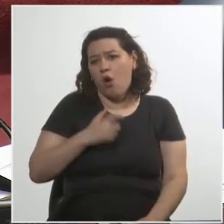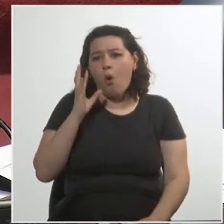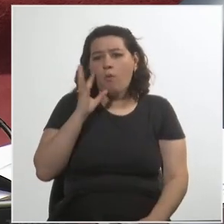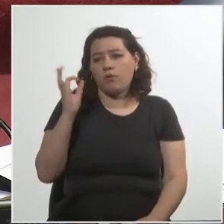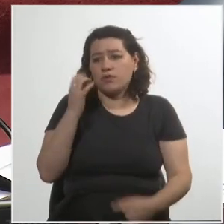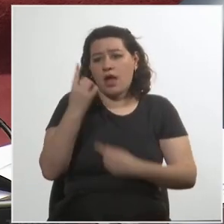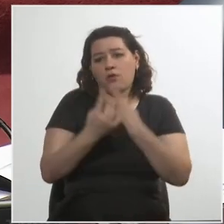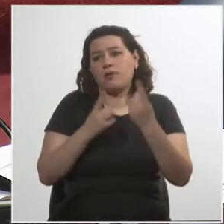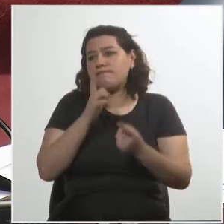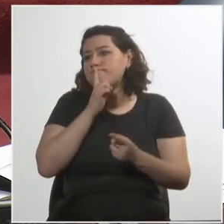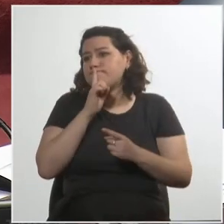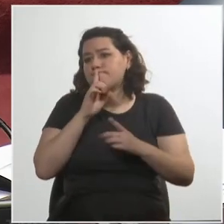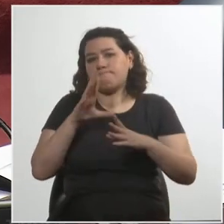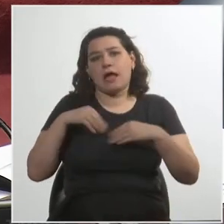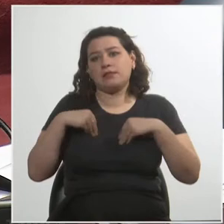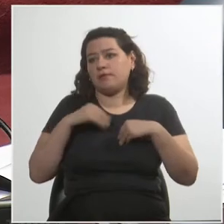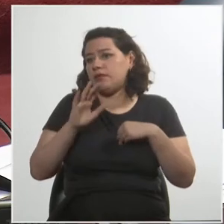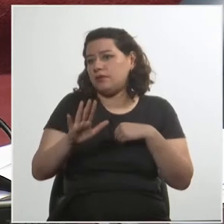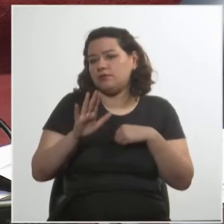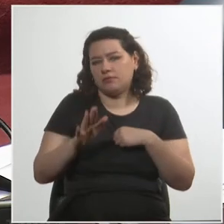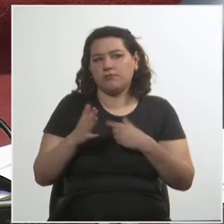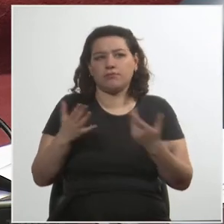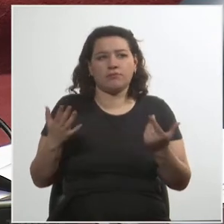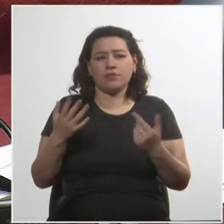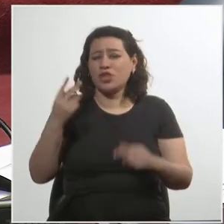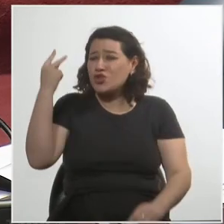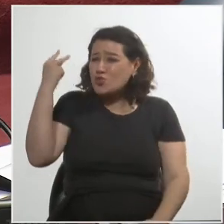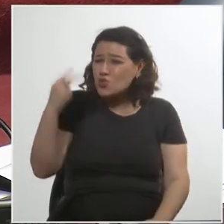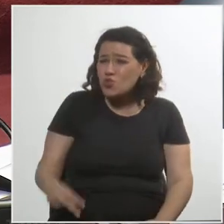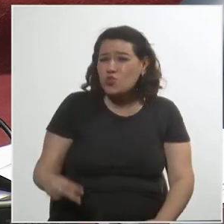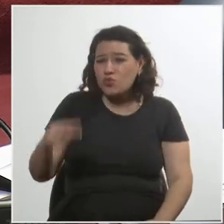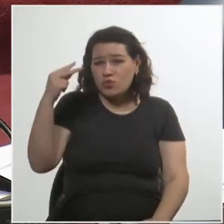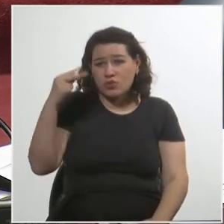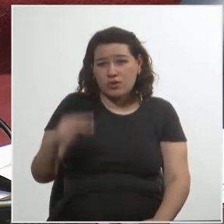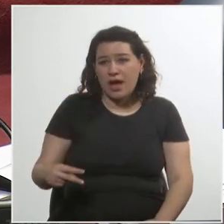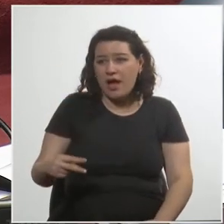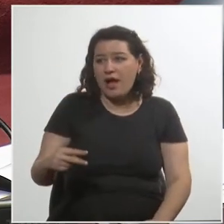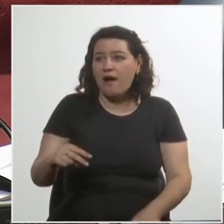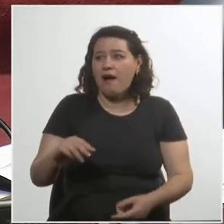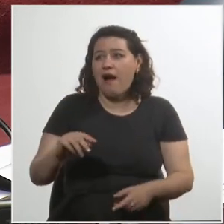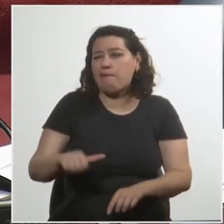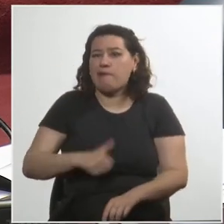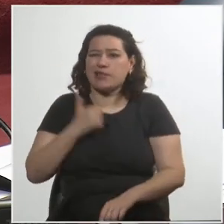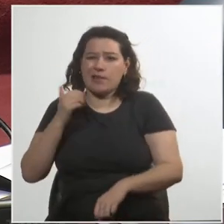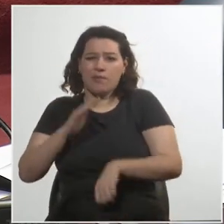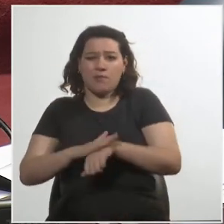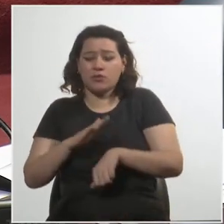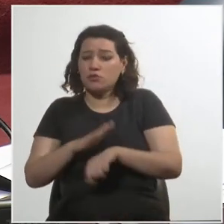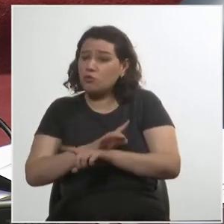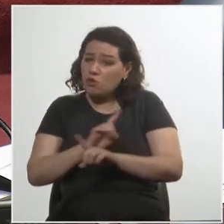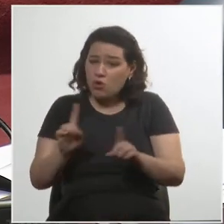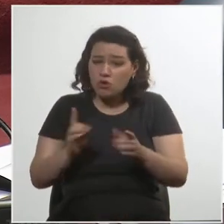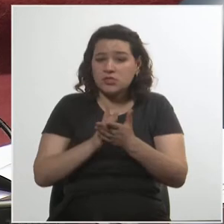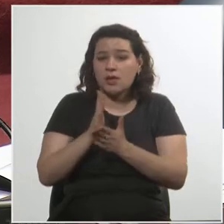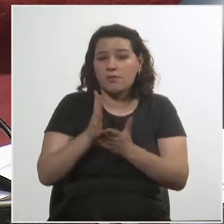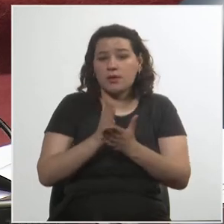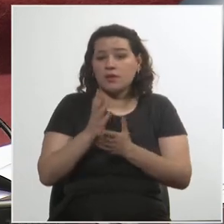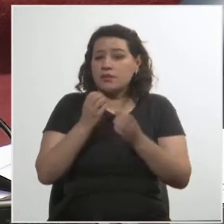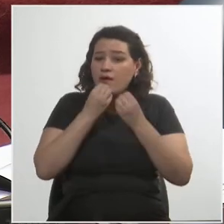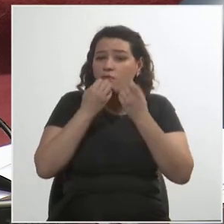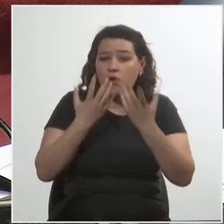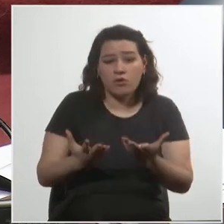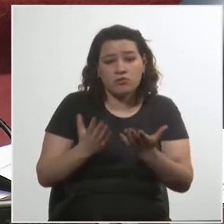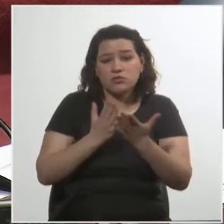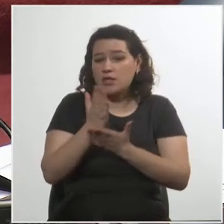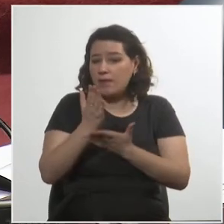en silencio aceptamos Nunca es oportuno entrar a estos temas y